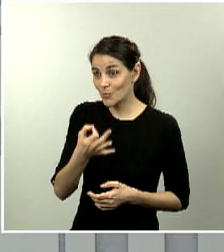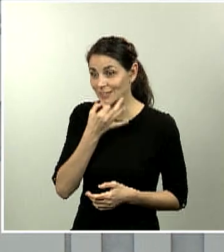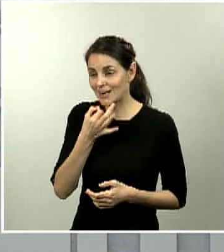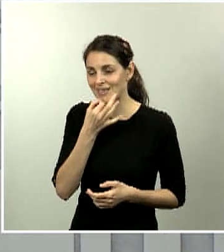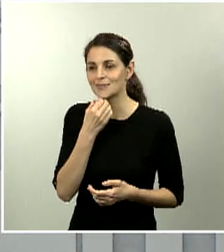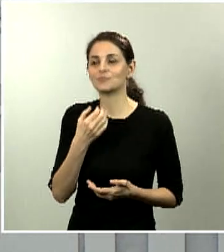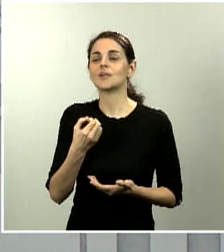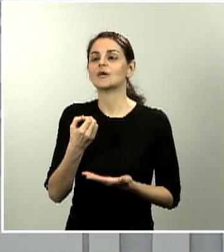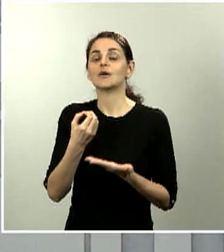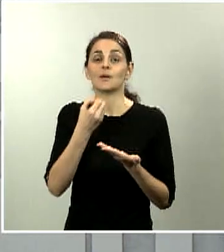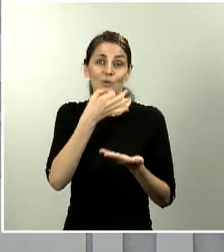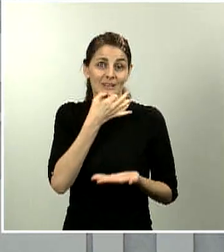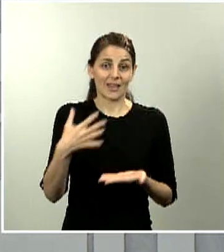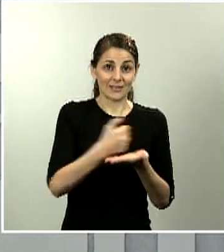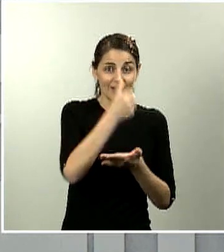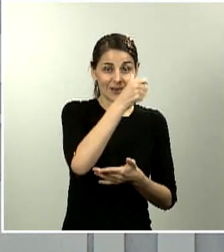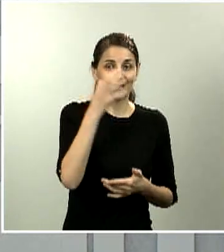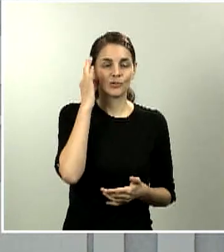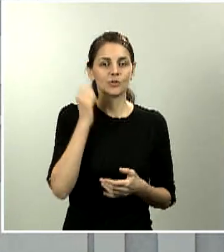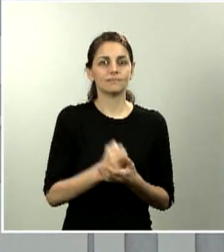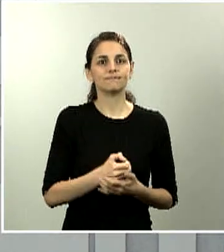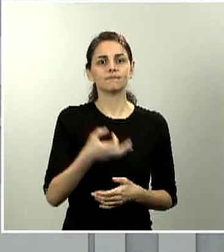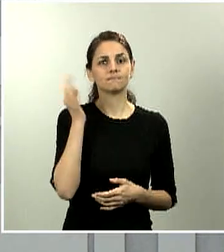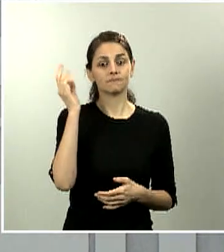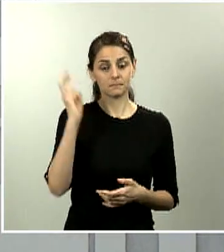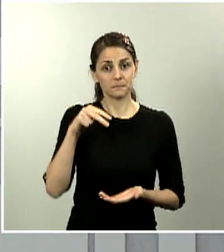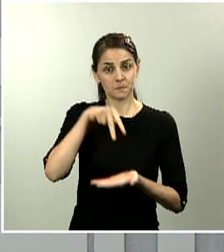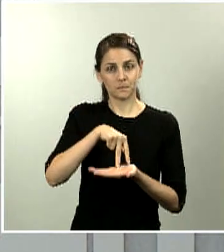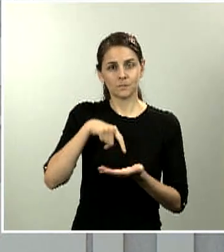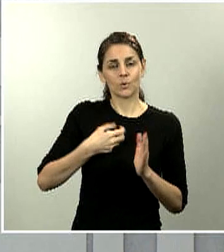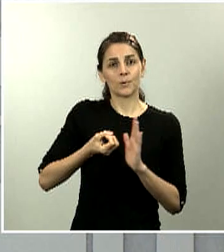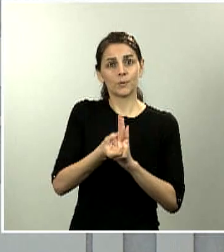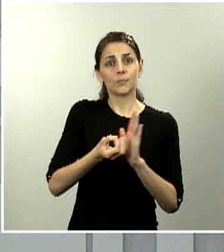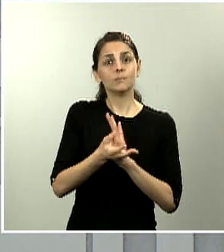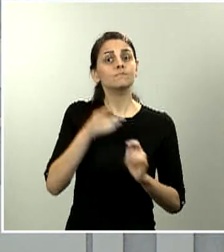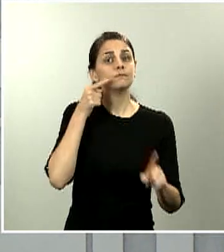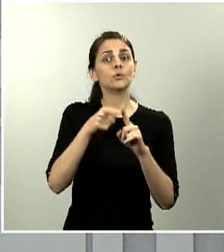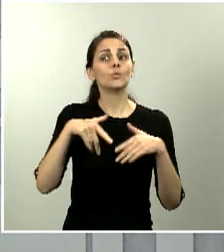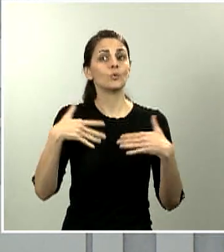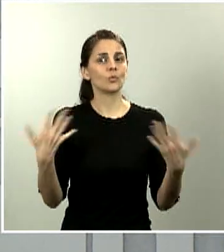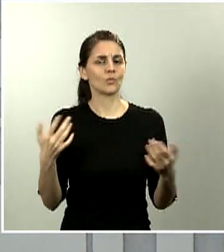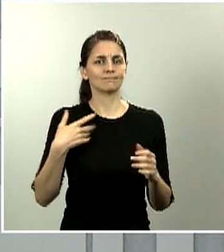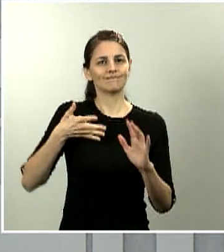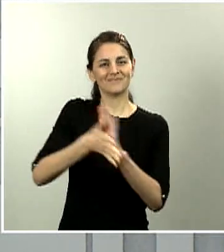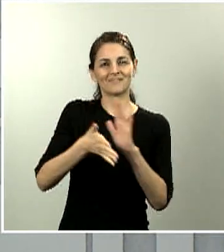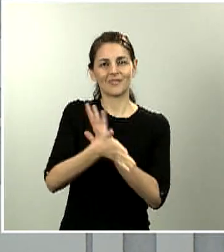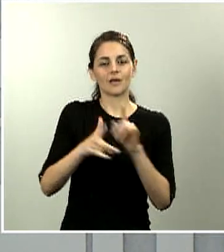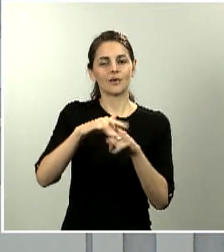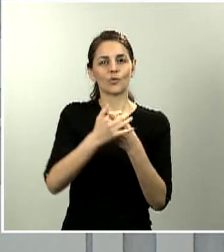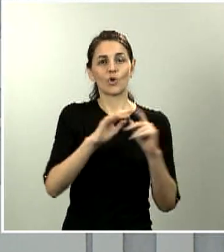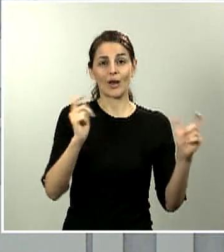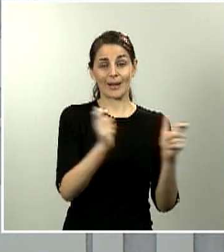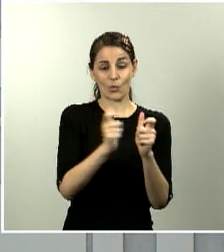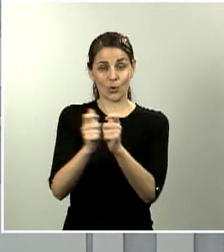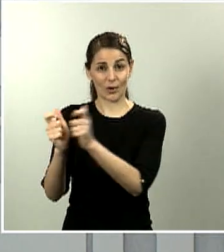efectivamente comparezco en el día de hoy para informarles de la continuación de la ronda de contacto que ha mantenido el presidente del Gobierno